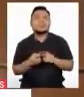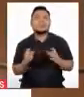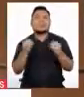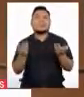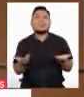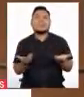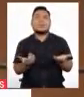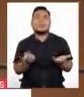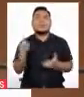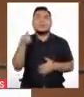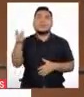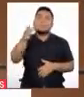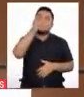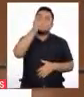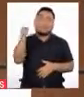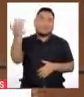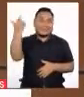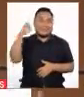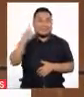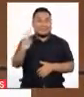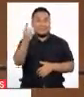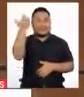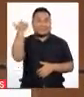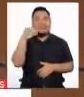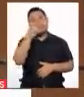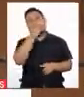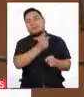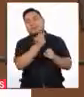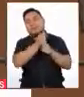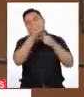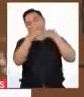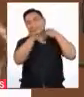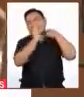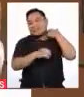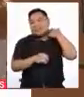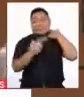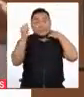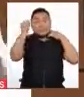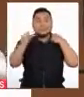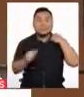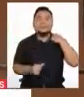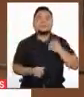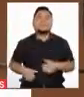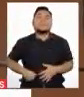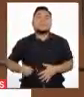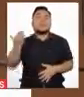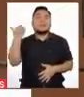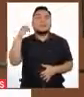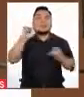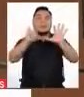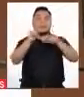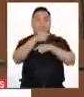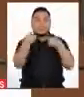lo tomaban a broma esta enfermedad. Recuerdo que cuando el 6 de marzo